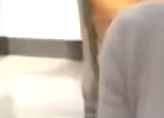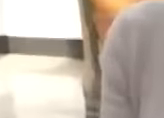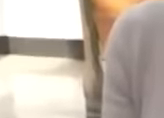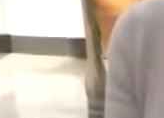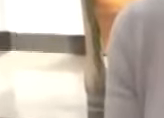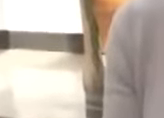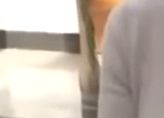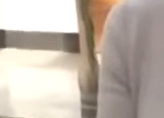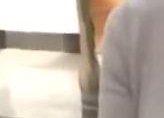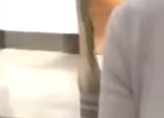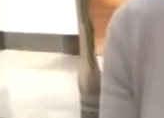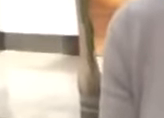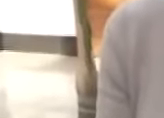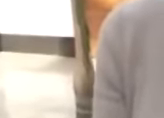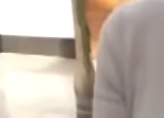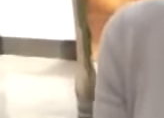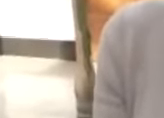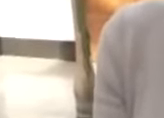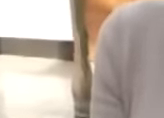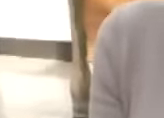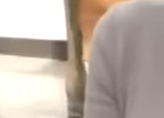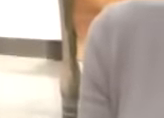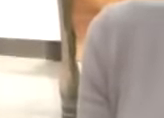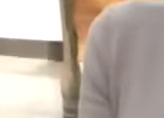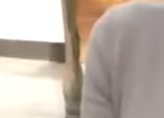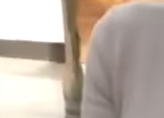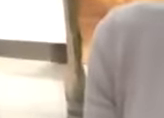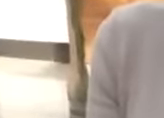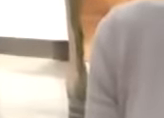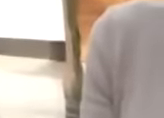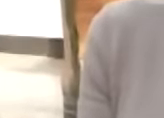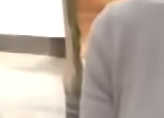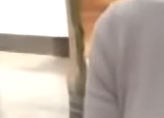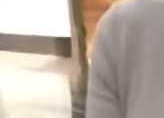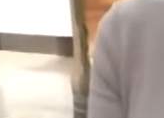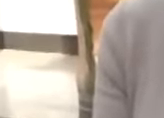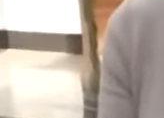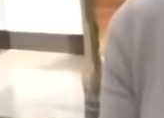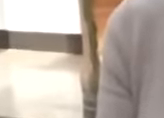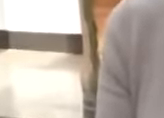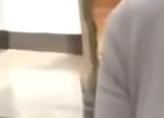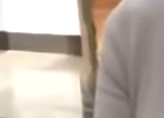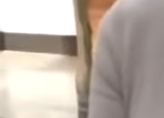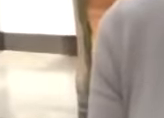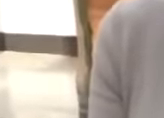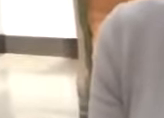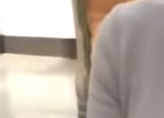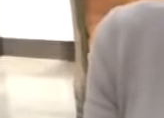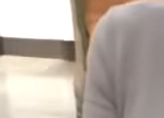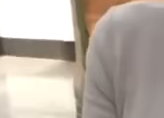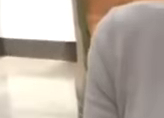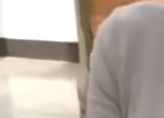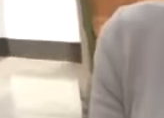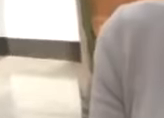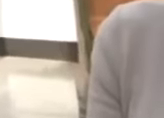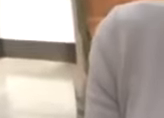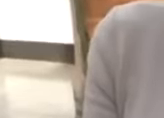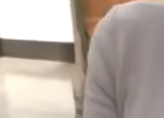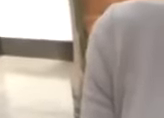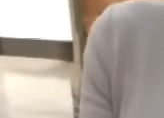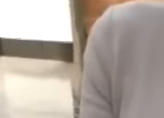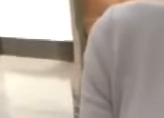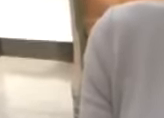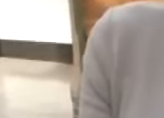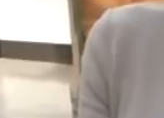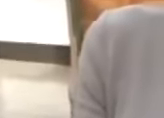a generar esa enrarecer más el clima energético mundial, y Venezuela jugó un papel importante en ese